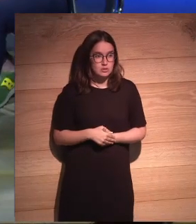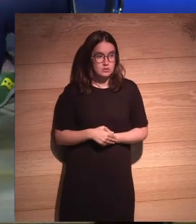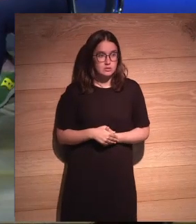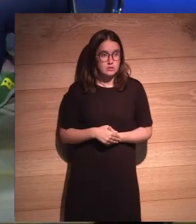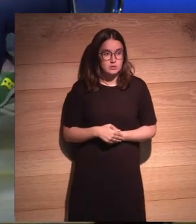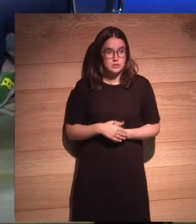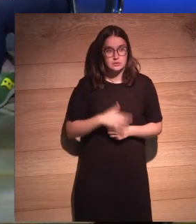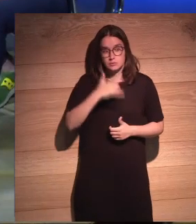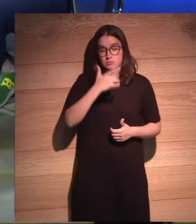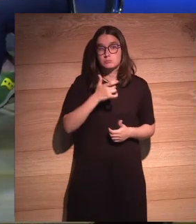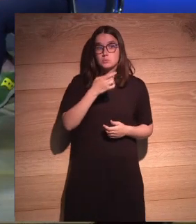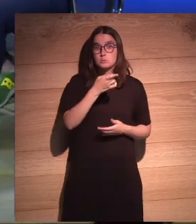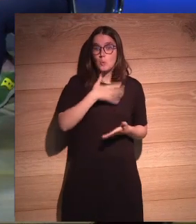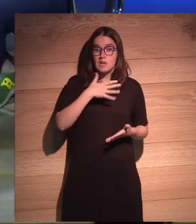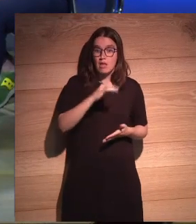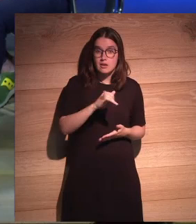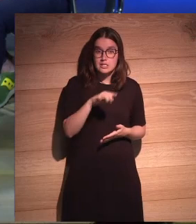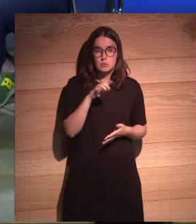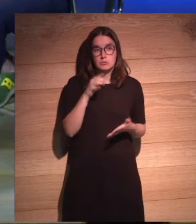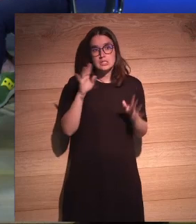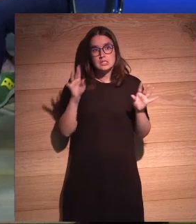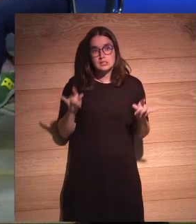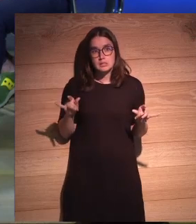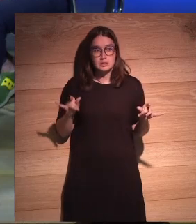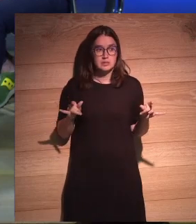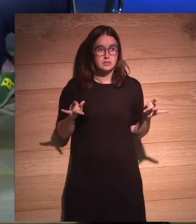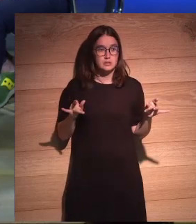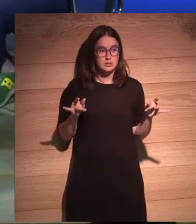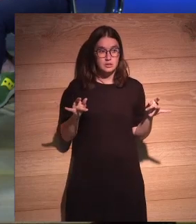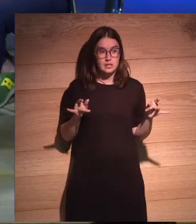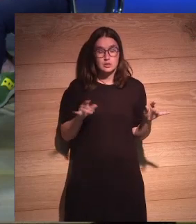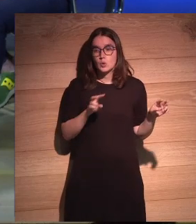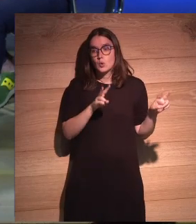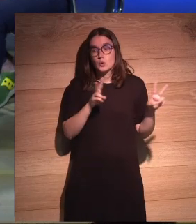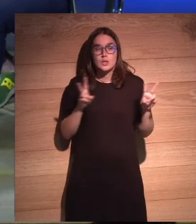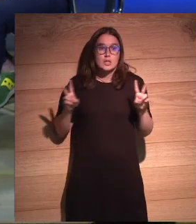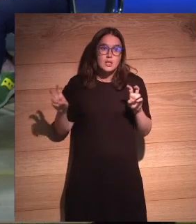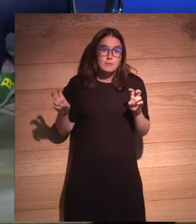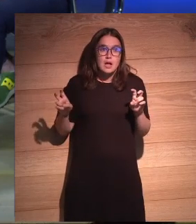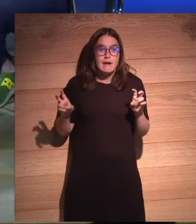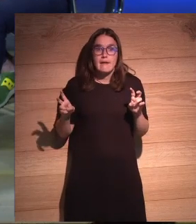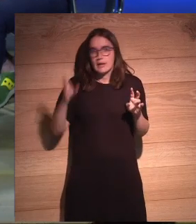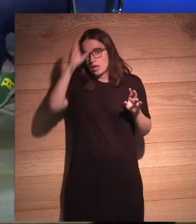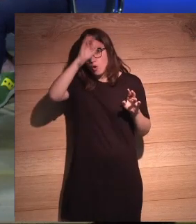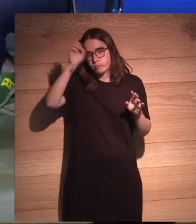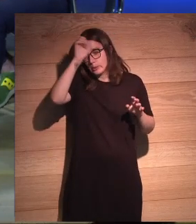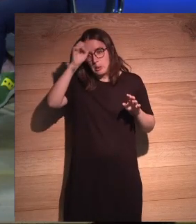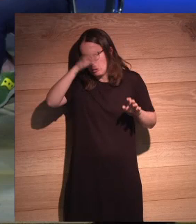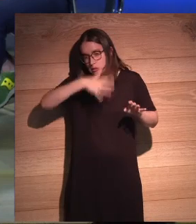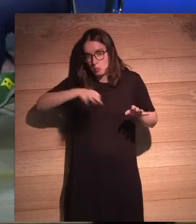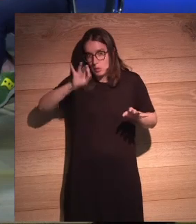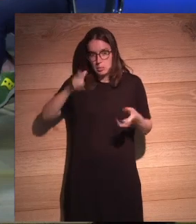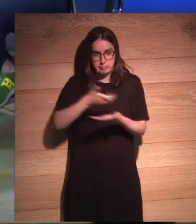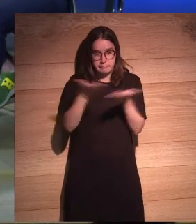atreves, Ricardo? Sí, ¿por qué no? Porque es un tema extremadamente opinable